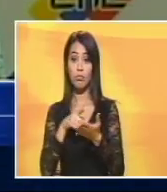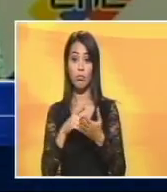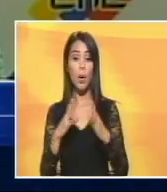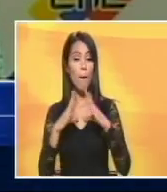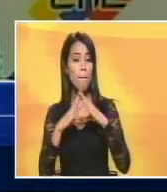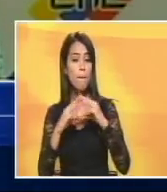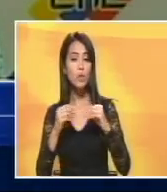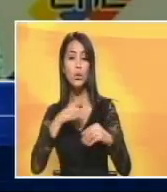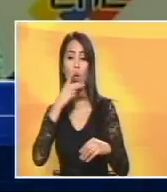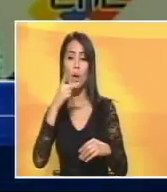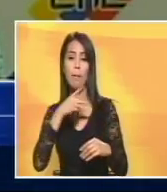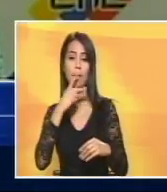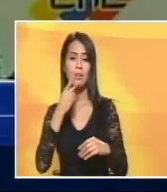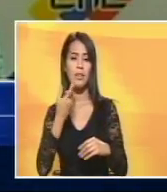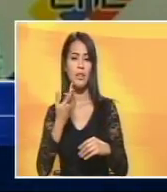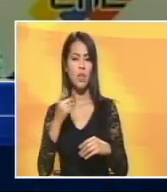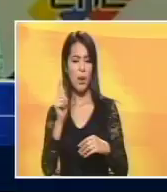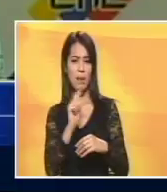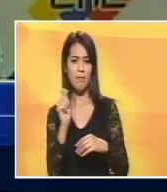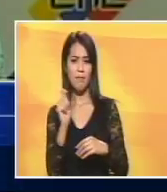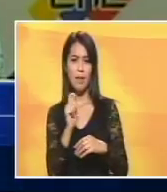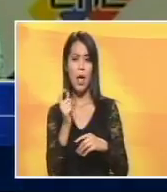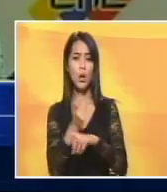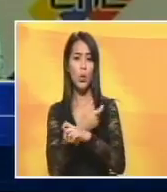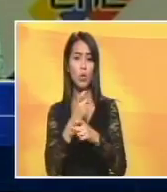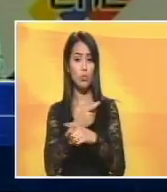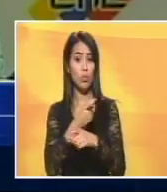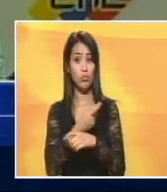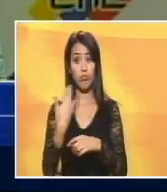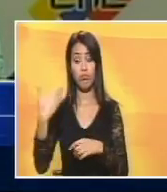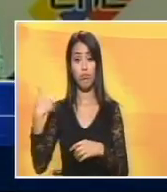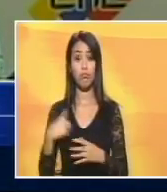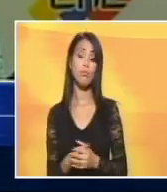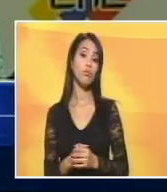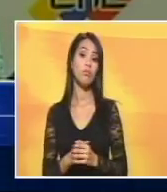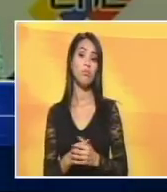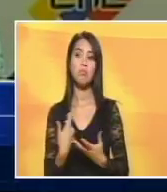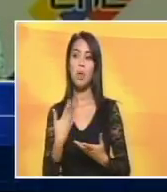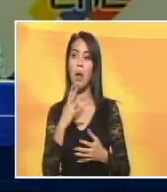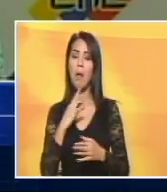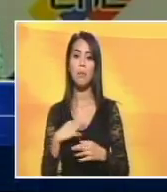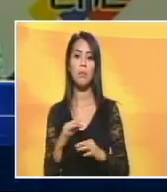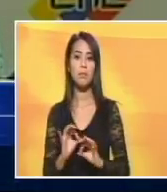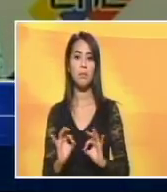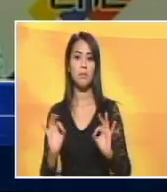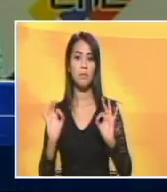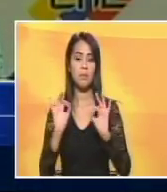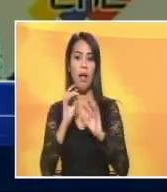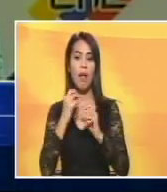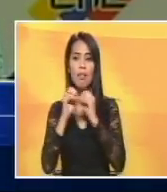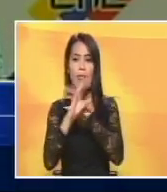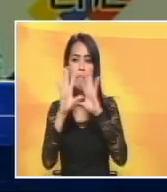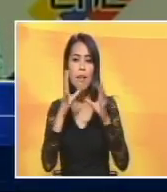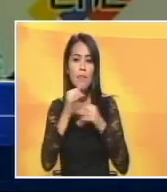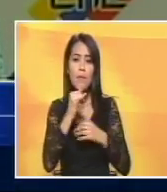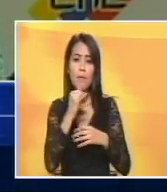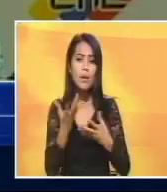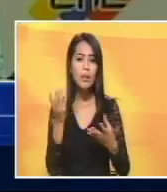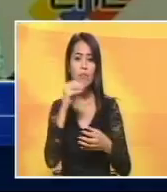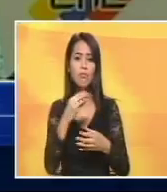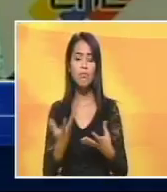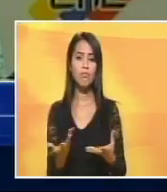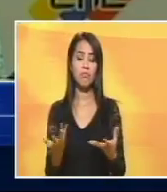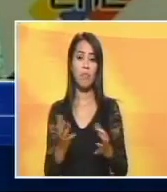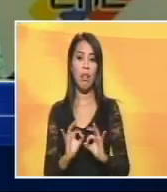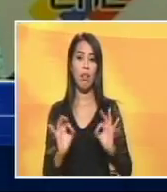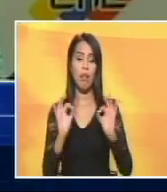los partidos desde el mes de agosto pasado y que no han recibido por parte de estos ninguna aclaratoria que aportara a